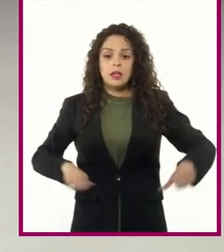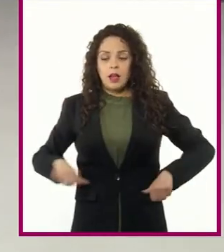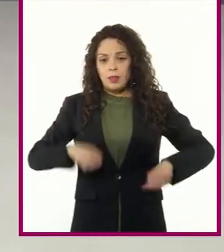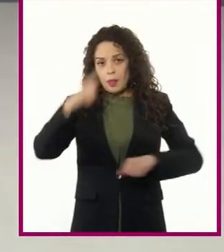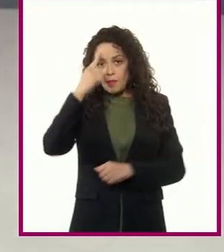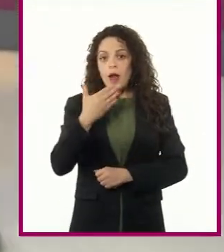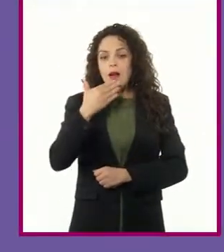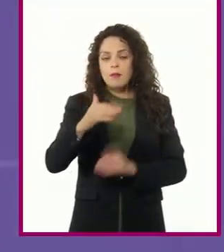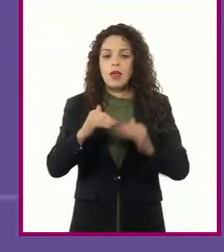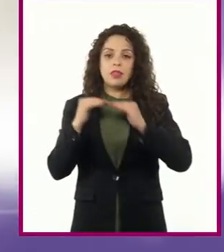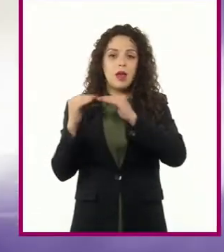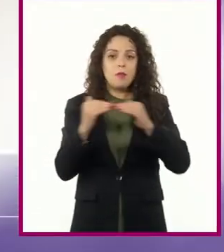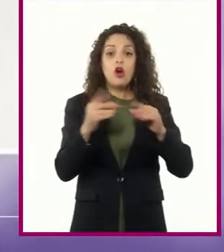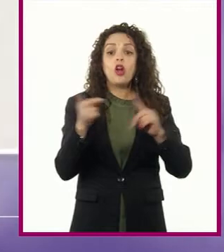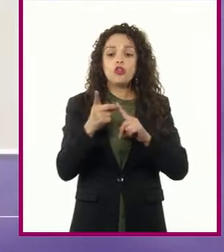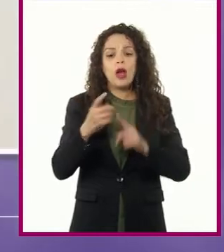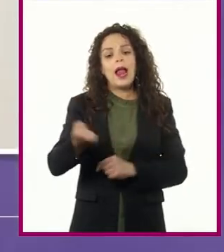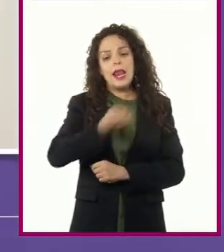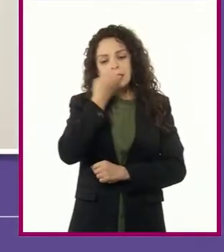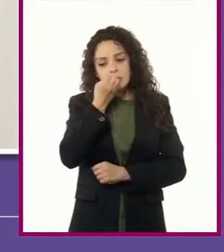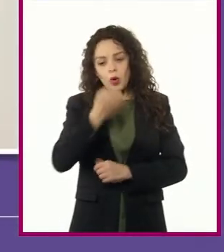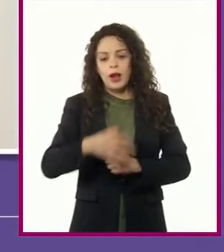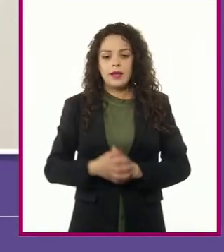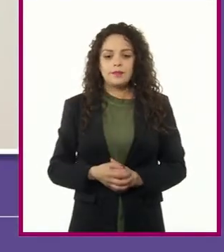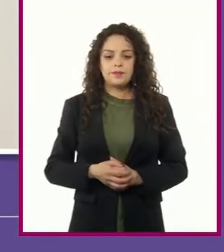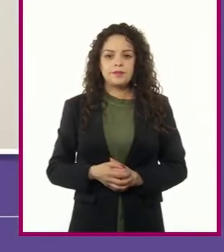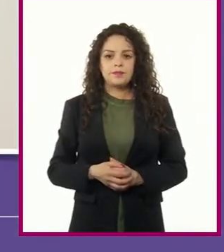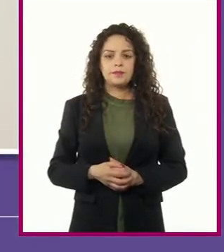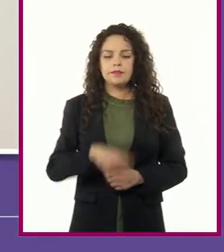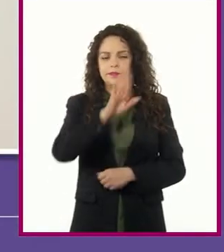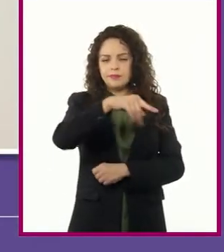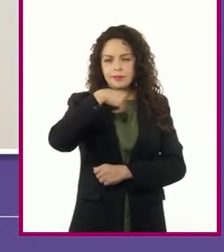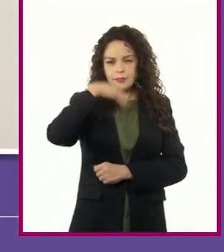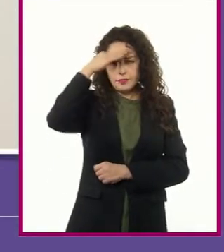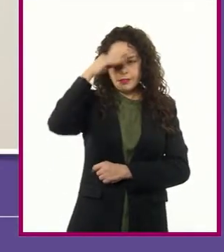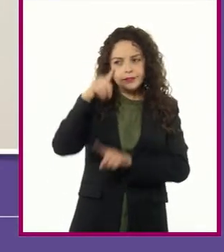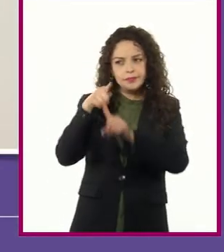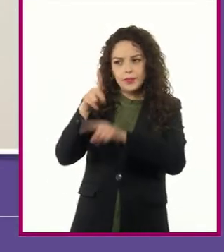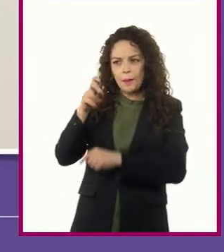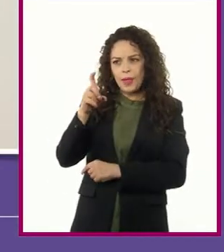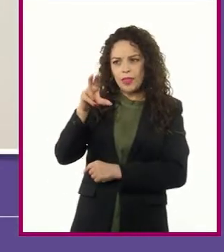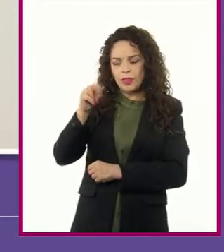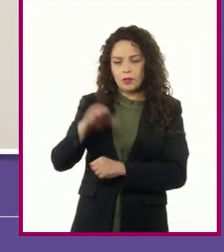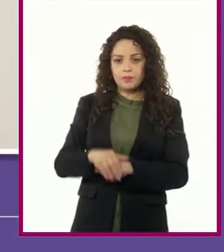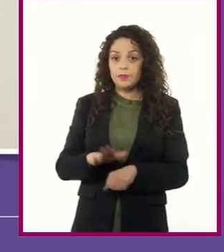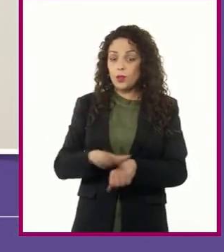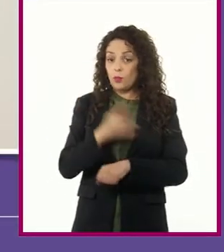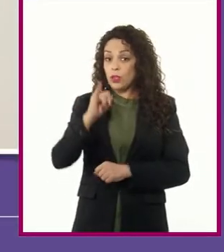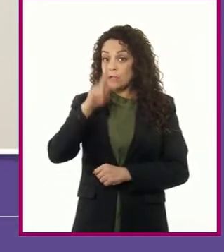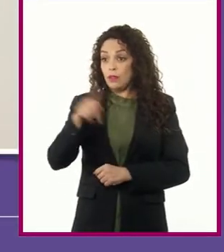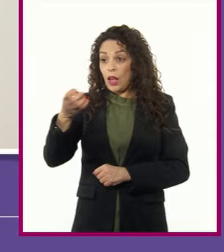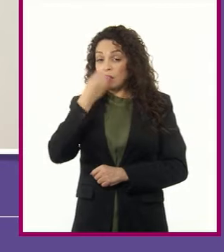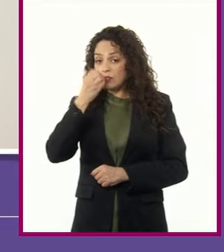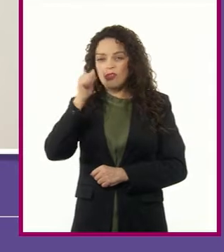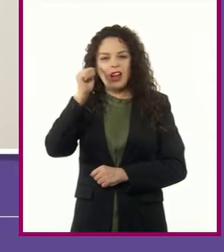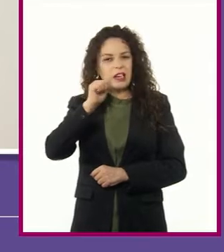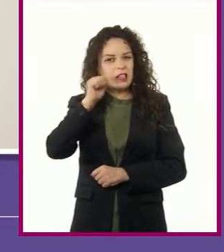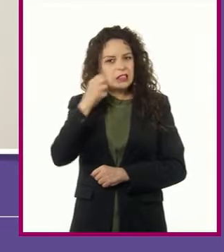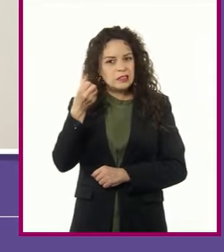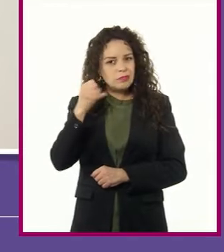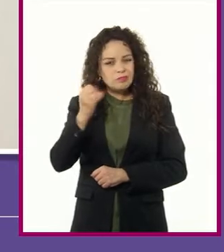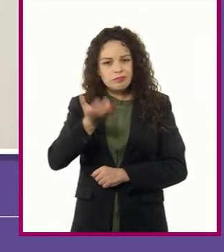democracia en la escuela. Maestro, me quedo pensando en el caso de Pedro, porque es muy común que en la escuela se